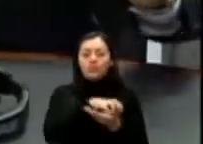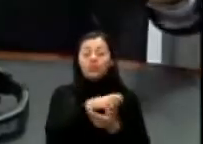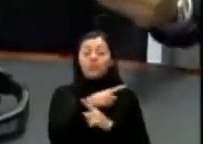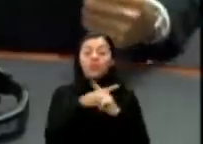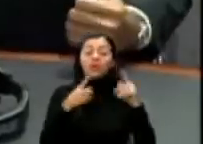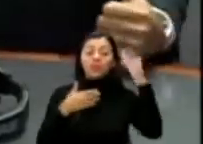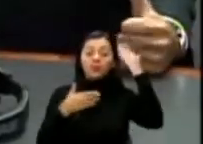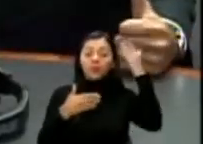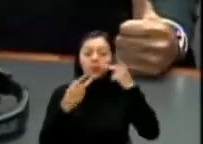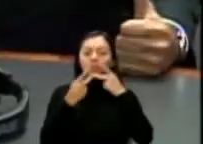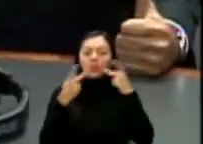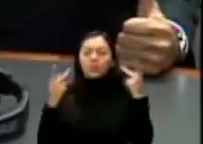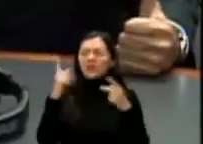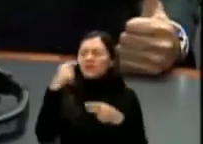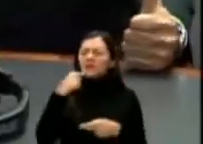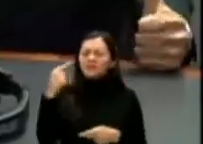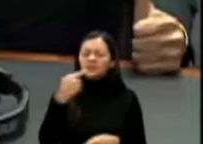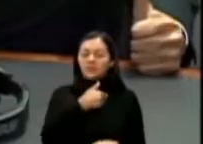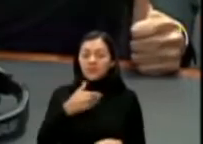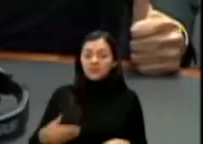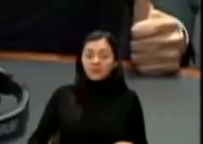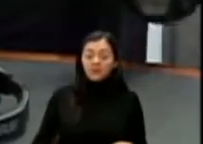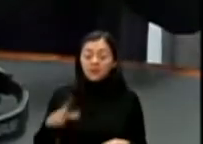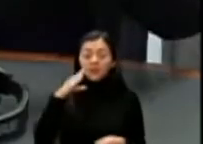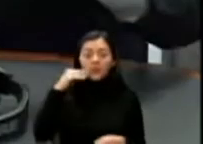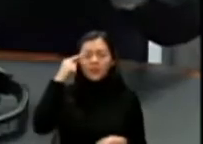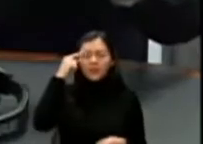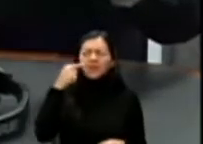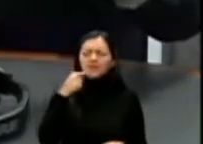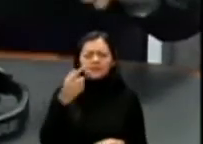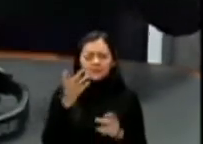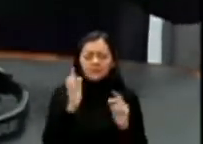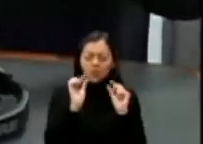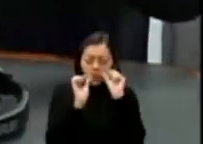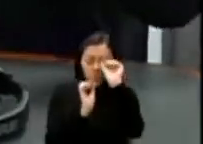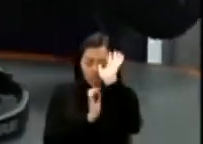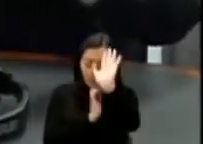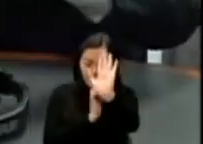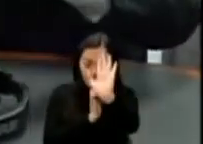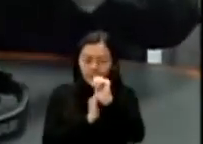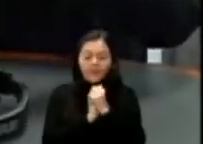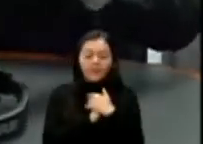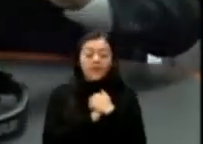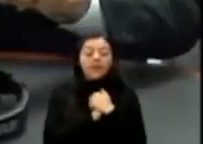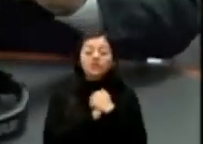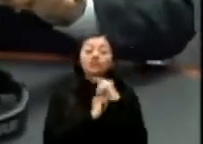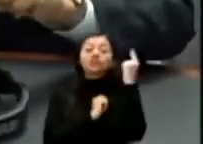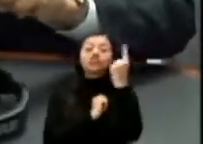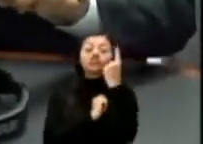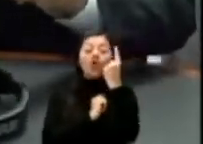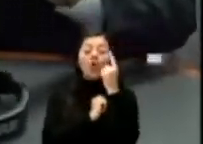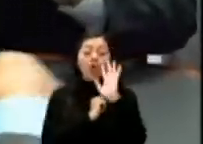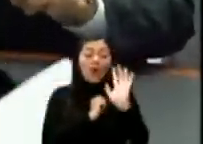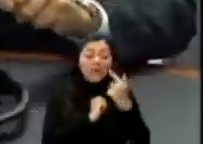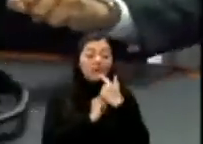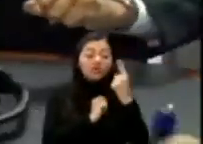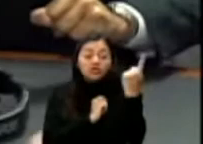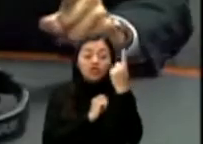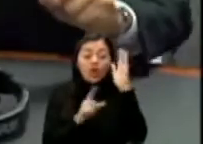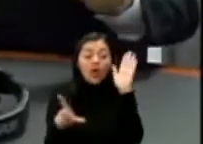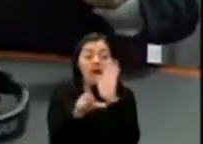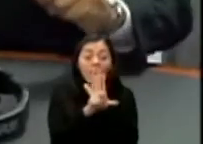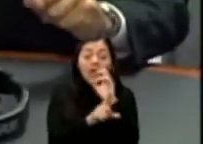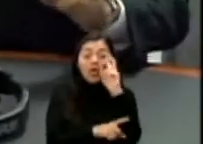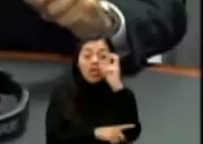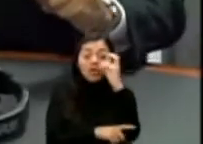pública del compañero presidente rafael correa delgado y dice pérez un ratito no solamente como ordena la ley el 12 por ciento